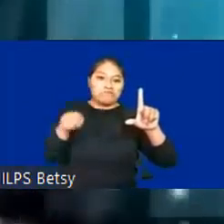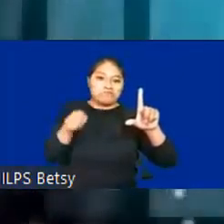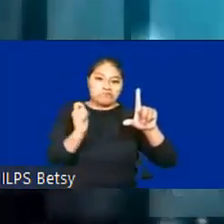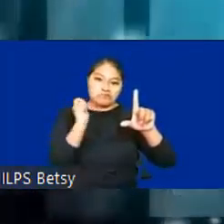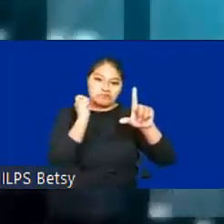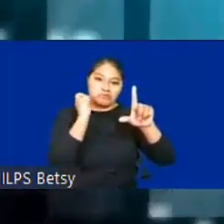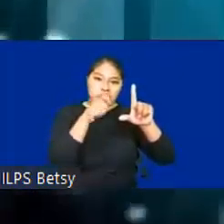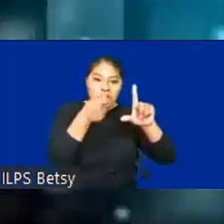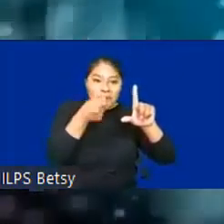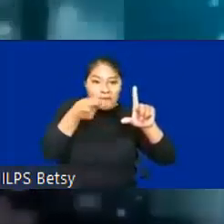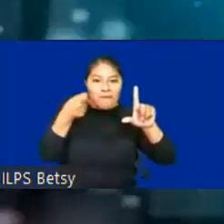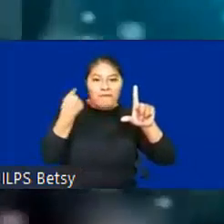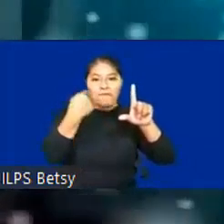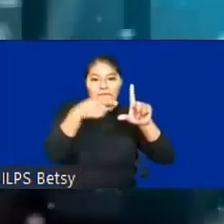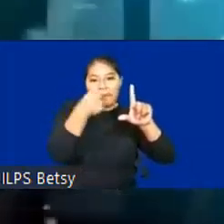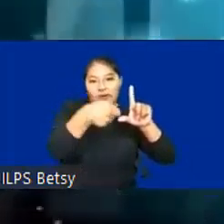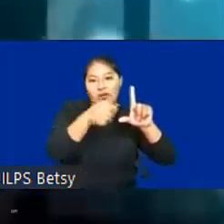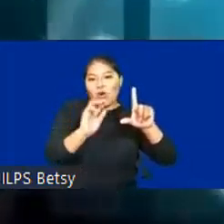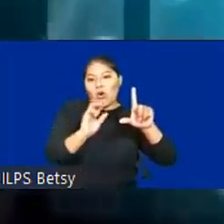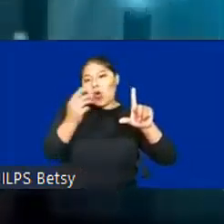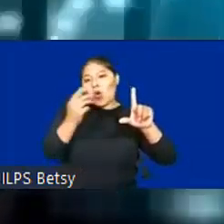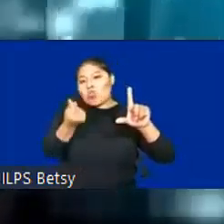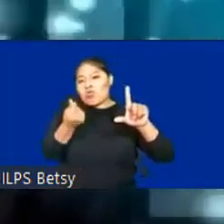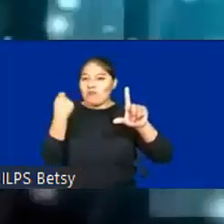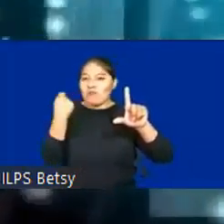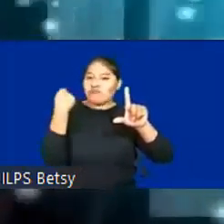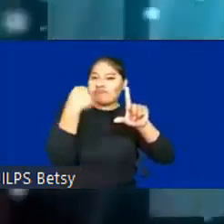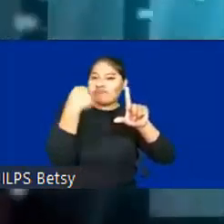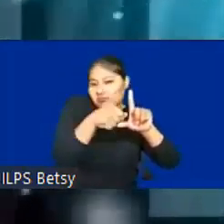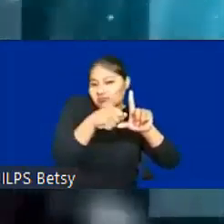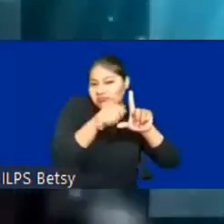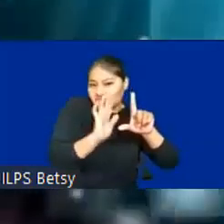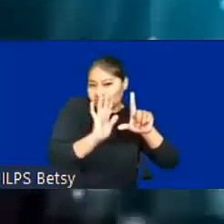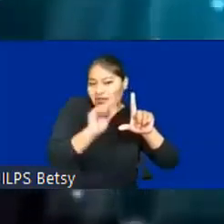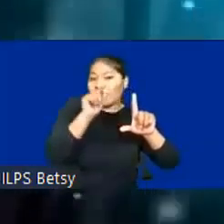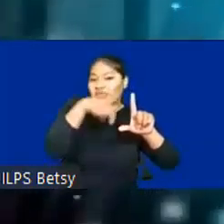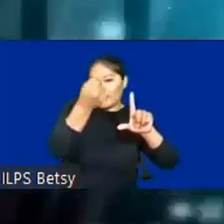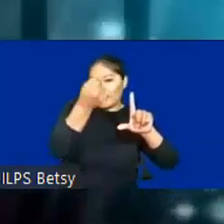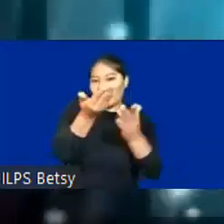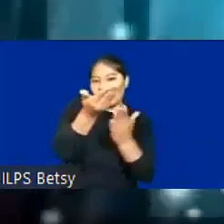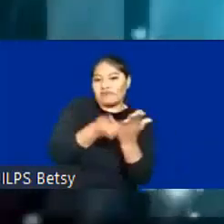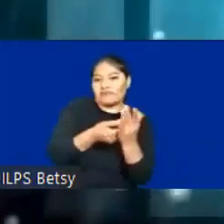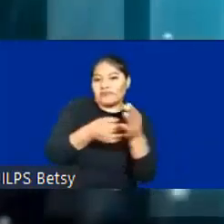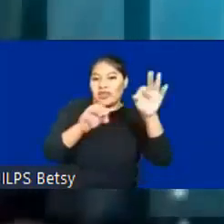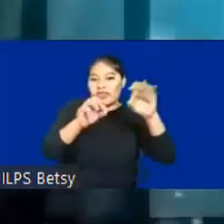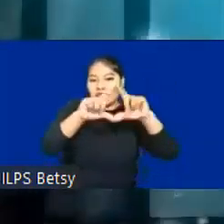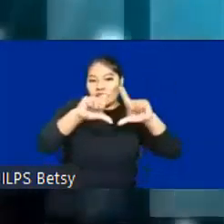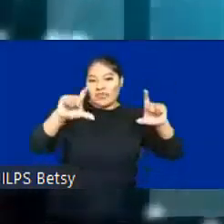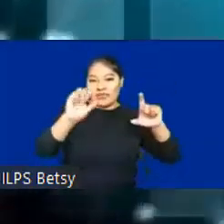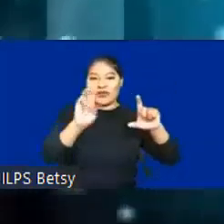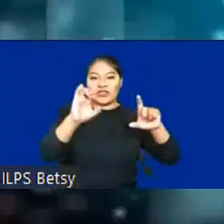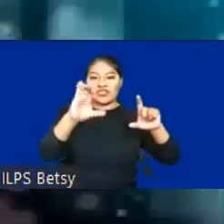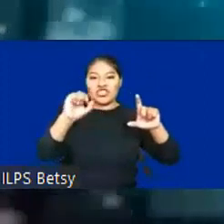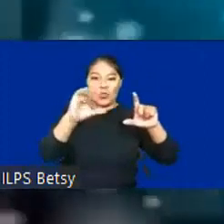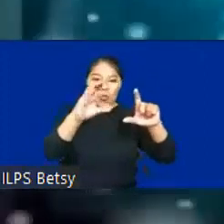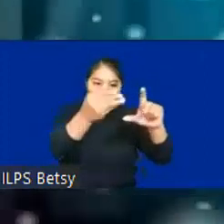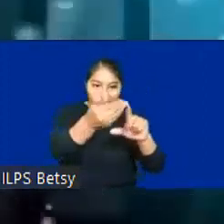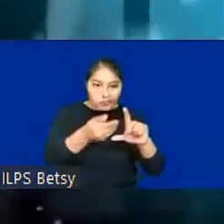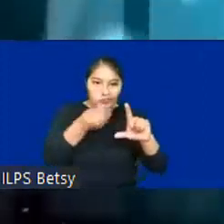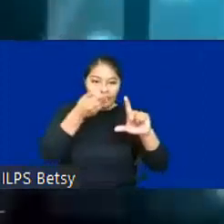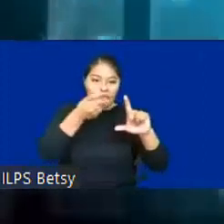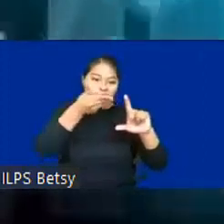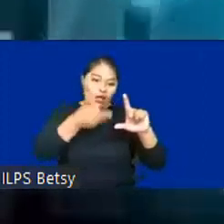puede pagar con su monedero y luego se le genera el recibo para que este proceda dentro de nuestra plataforma, el sistema de publicidad registrada en